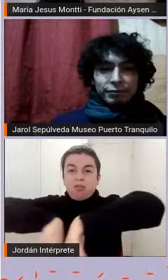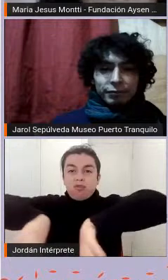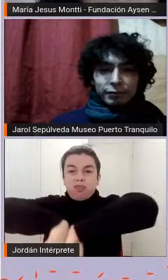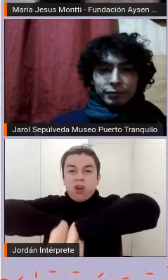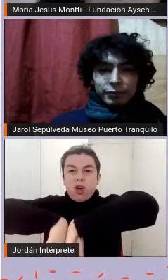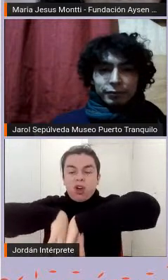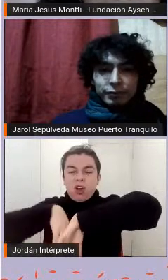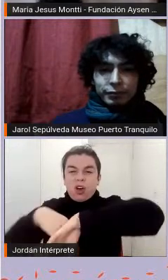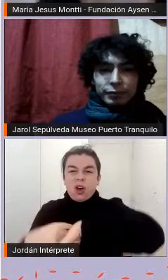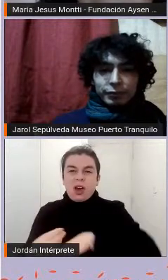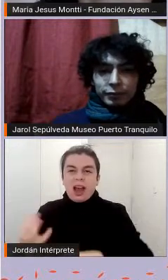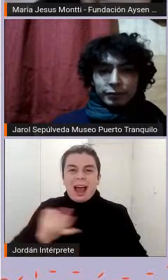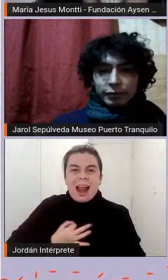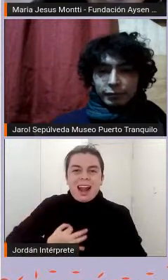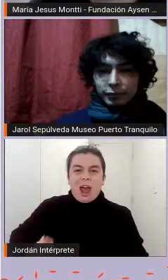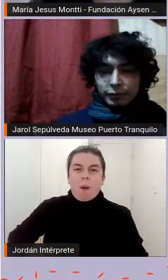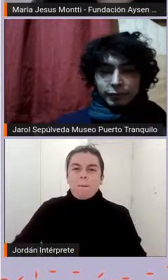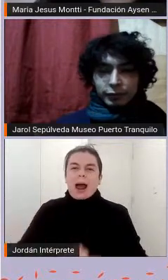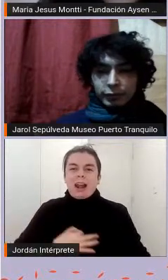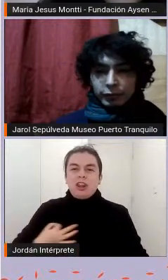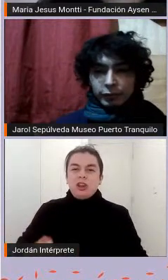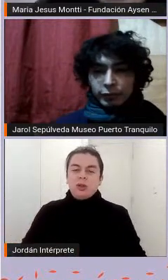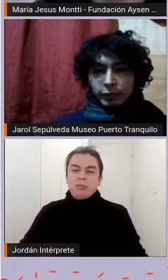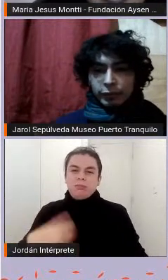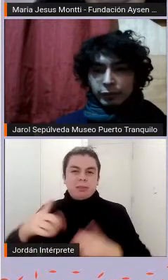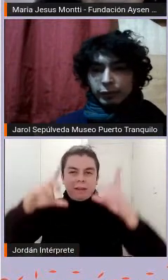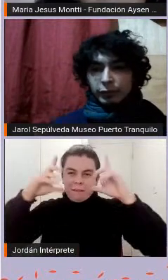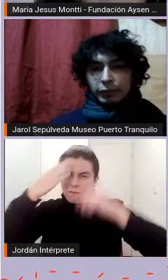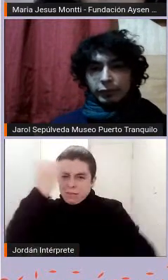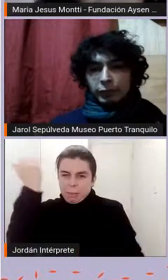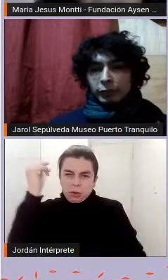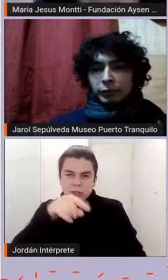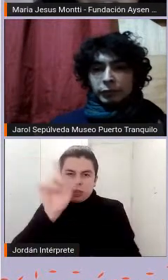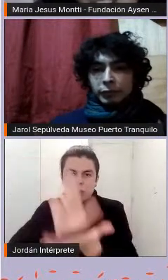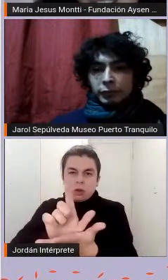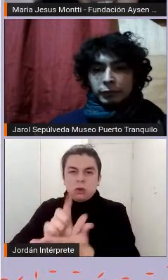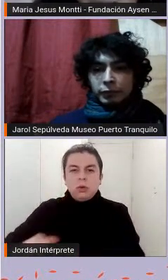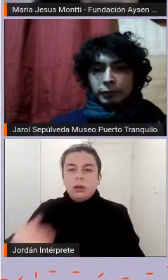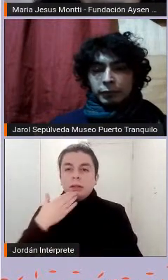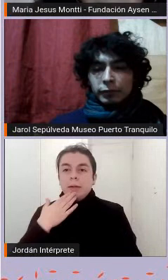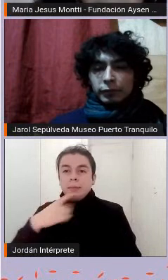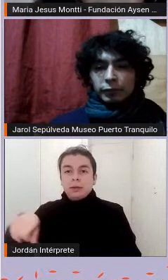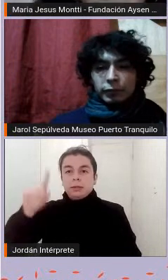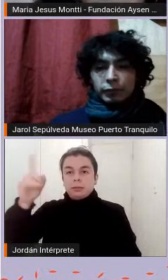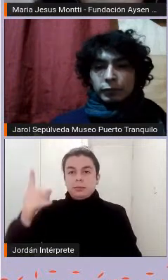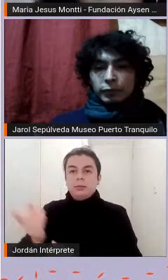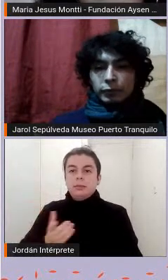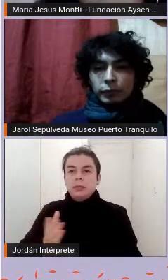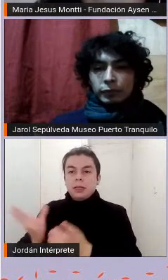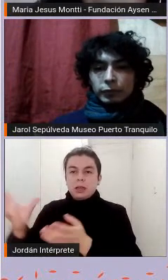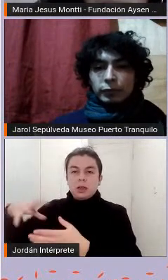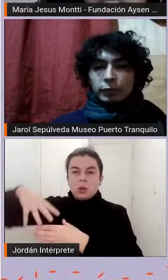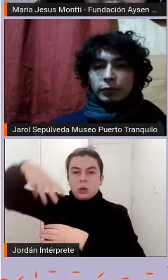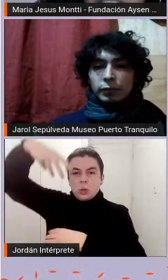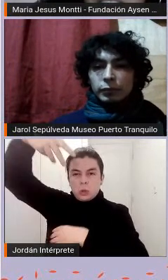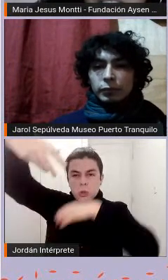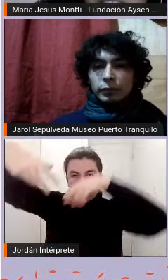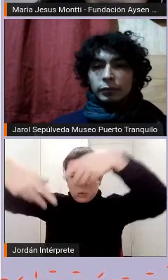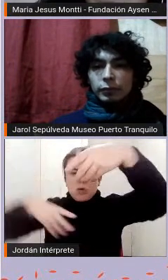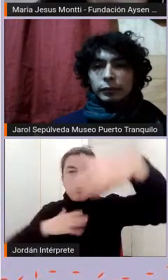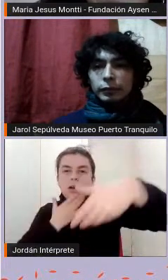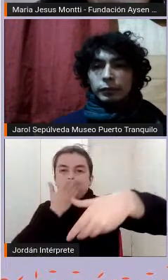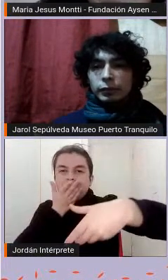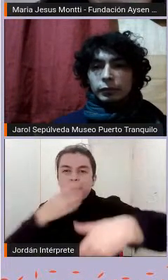que se encuentra allí. Las capillas de mármol que están muy en boga, son muy conocidas.